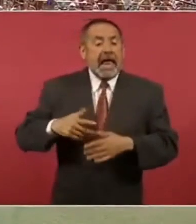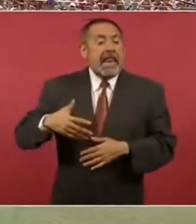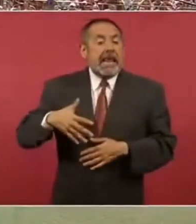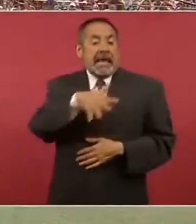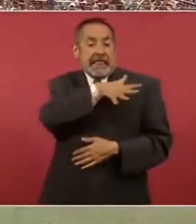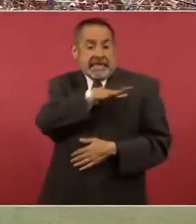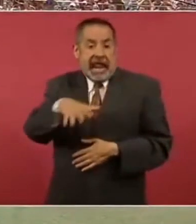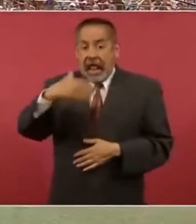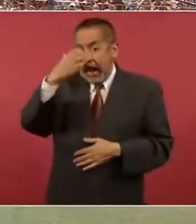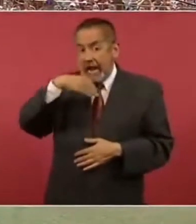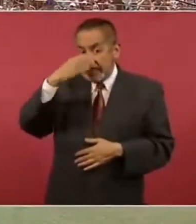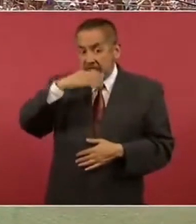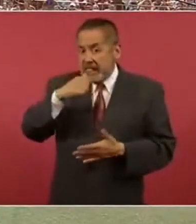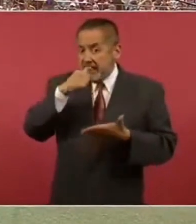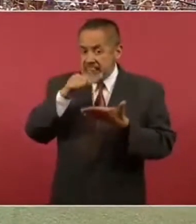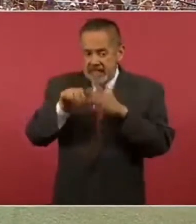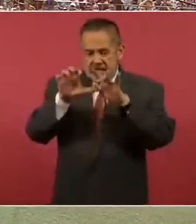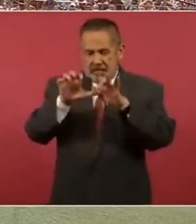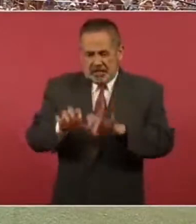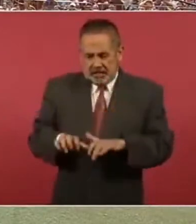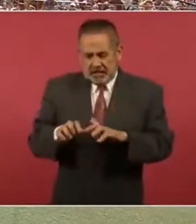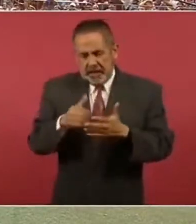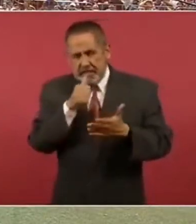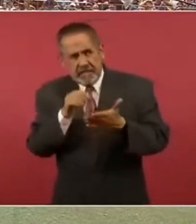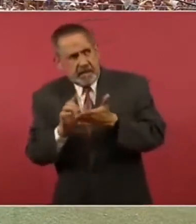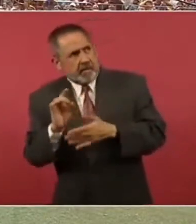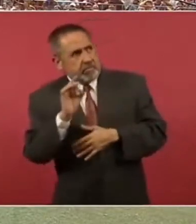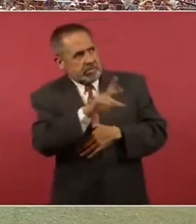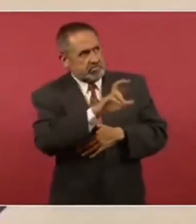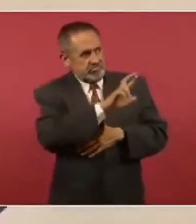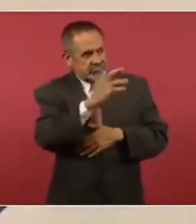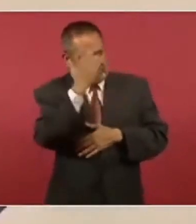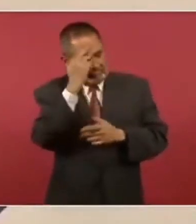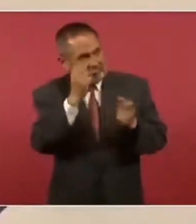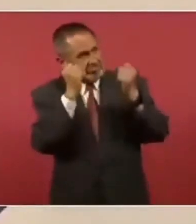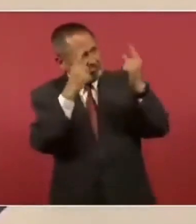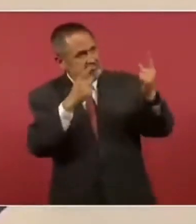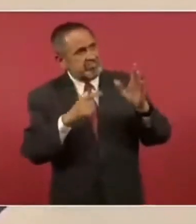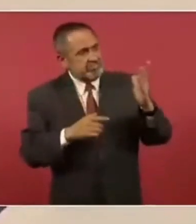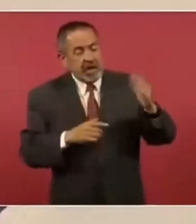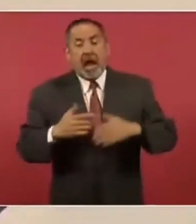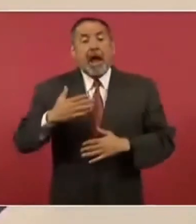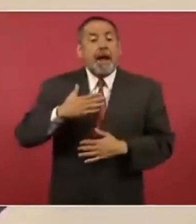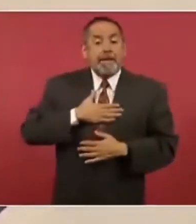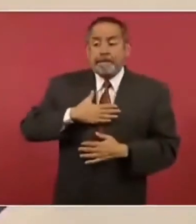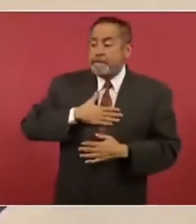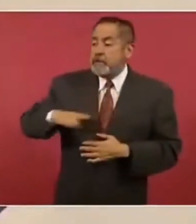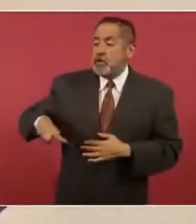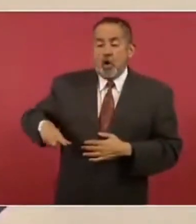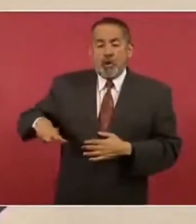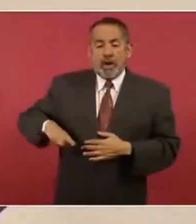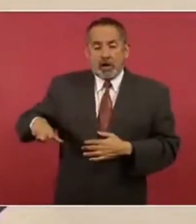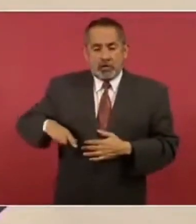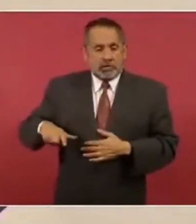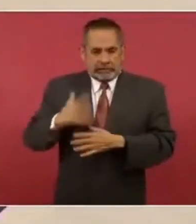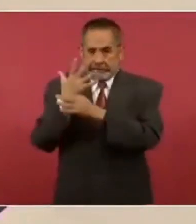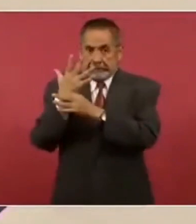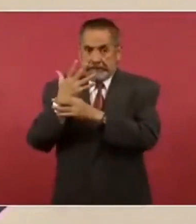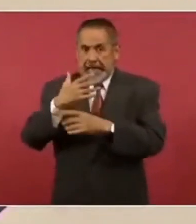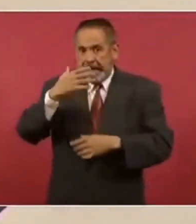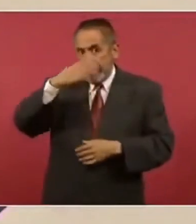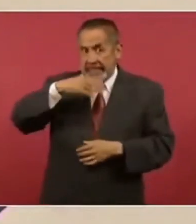Cárdenas le reconoce: mi gobierno, escribió el